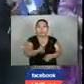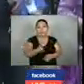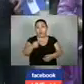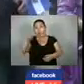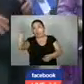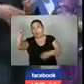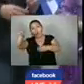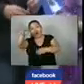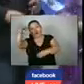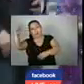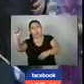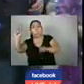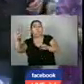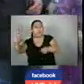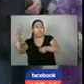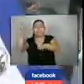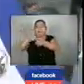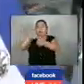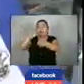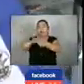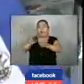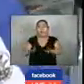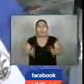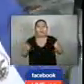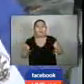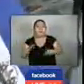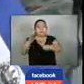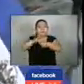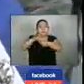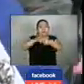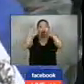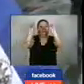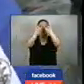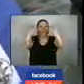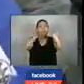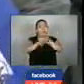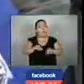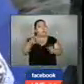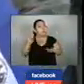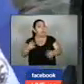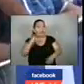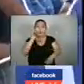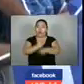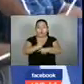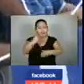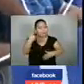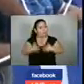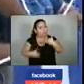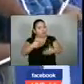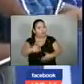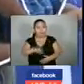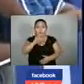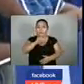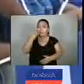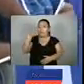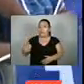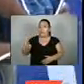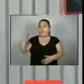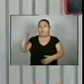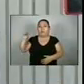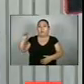el exterior podrán emitir el sufragio a través del voto electrónico, un mecanismo adecuado, según considera Noel